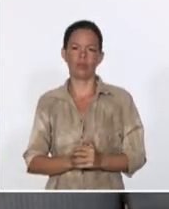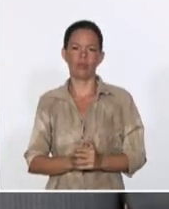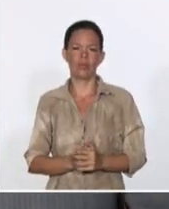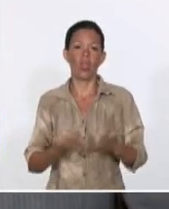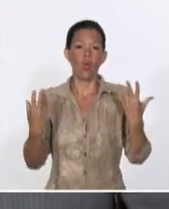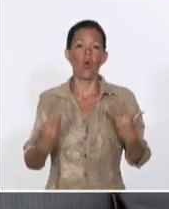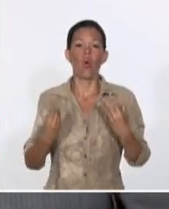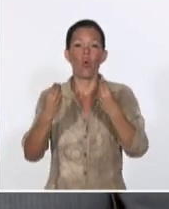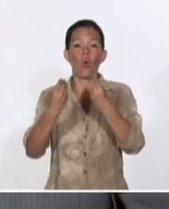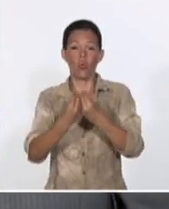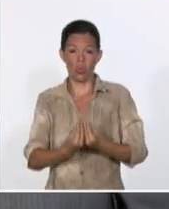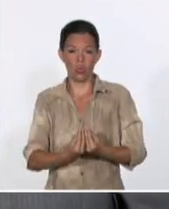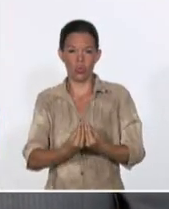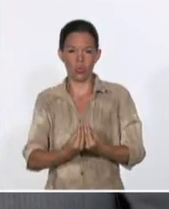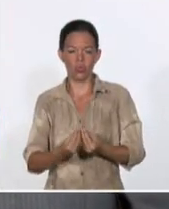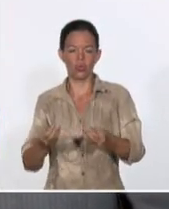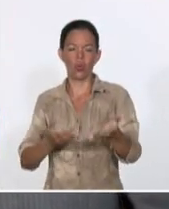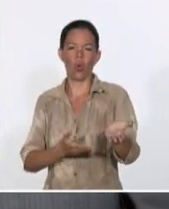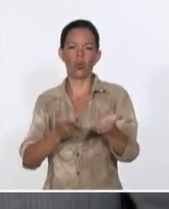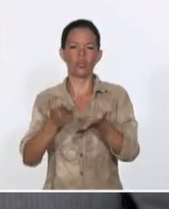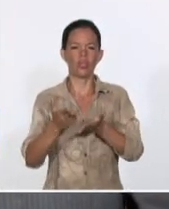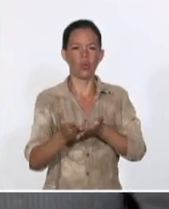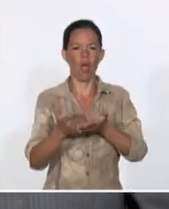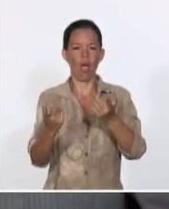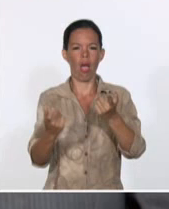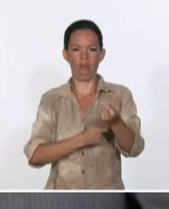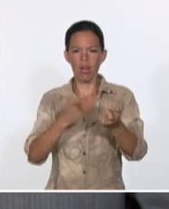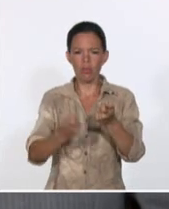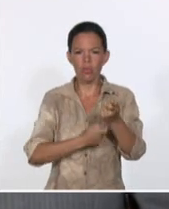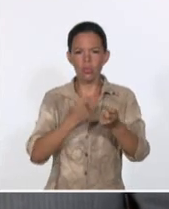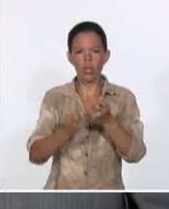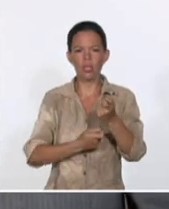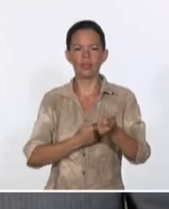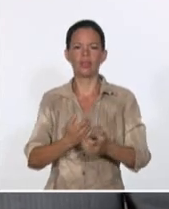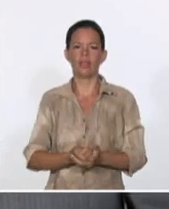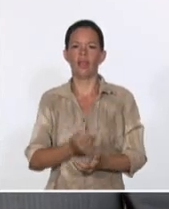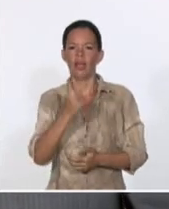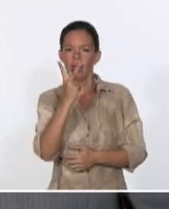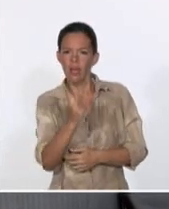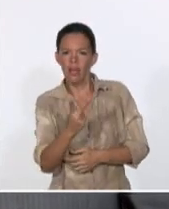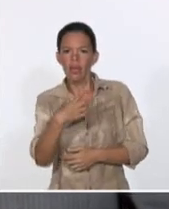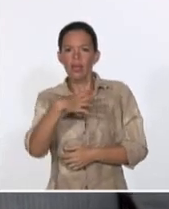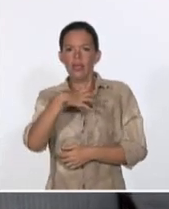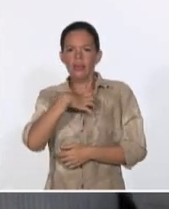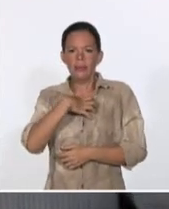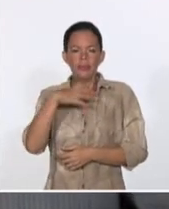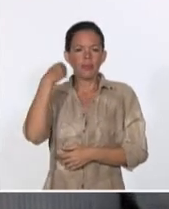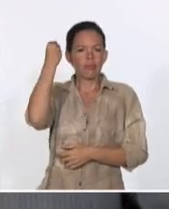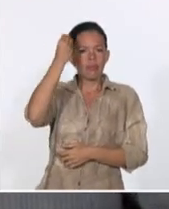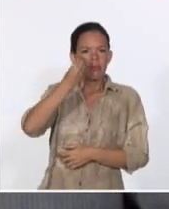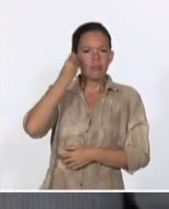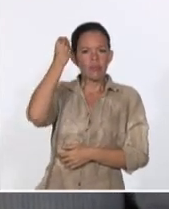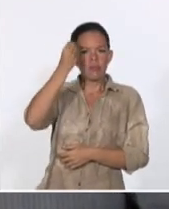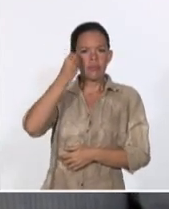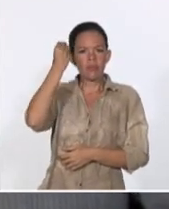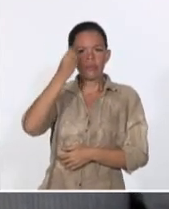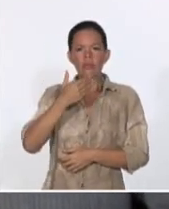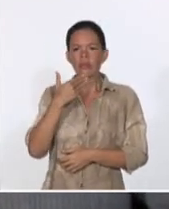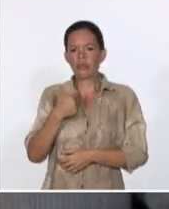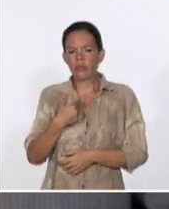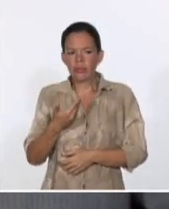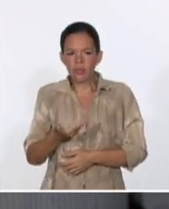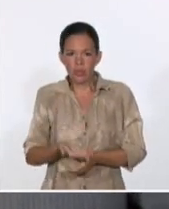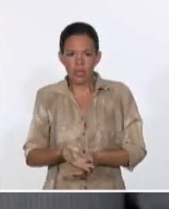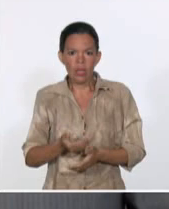luchaban y tenían la preocupación del hombre que